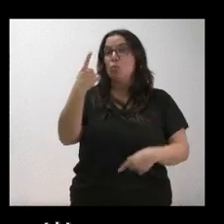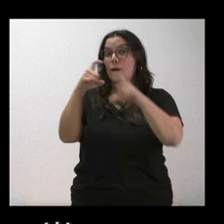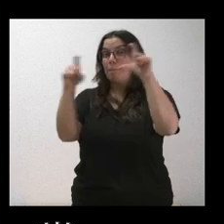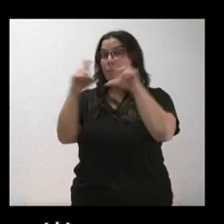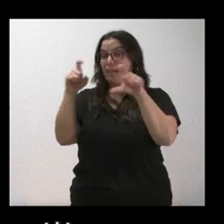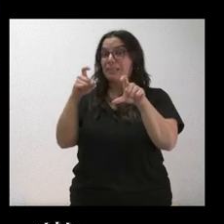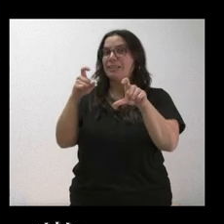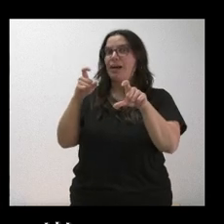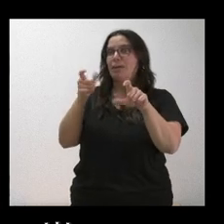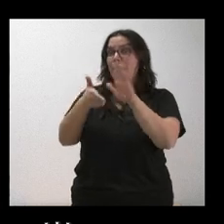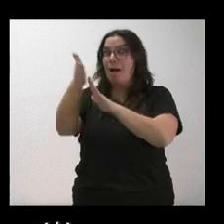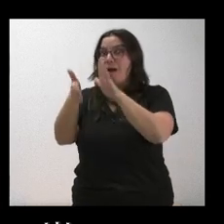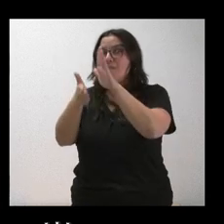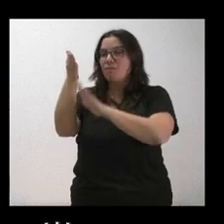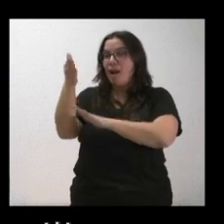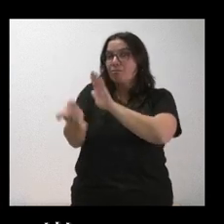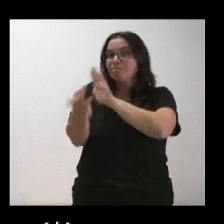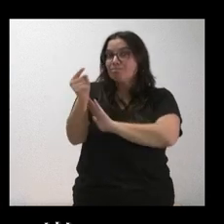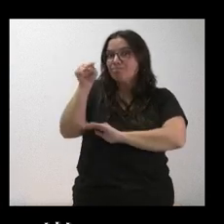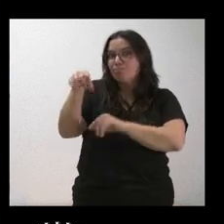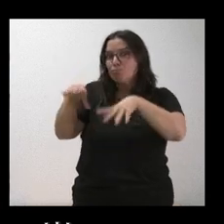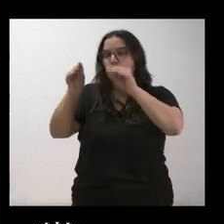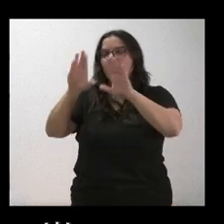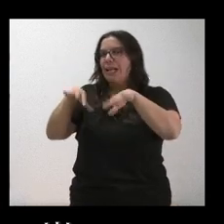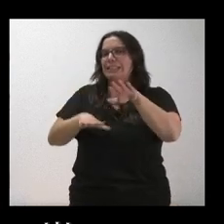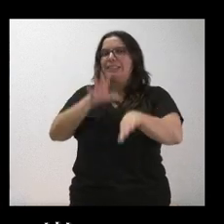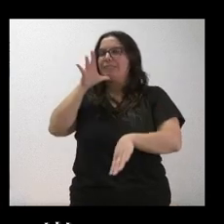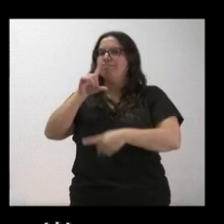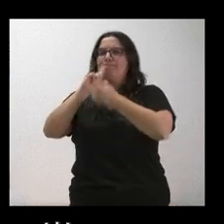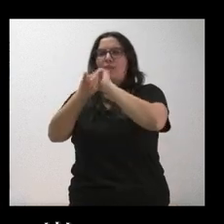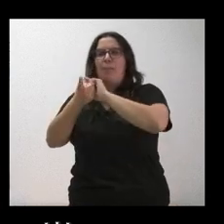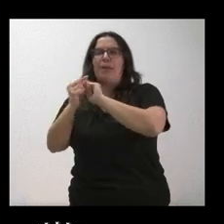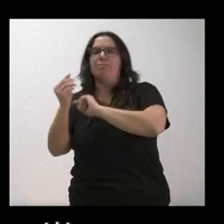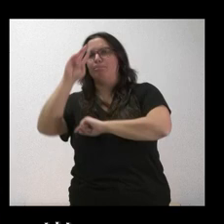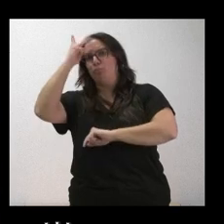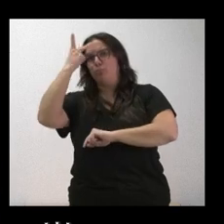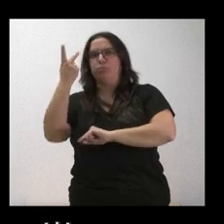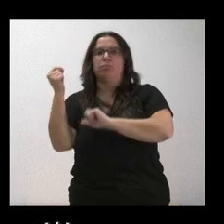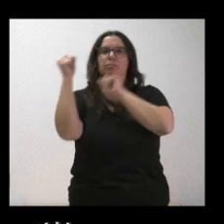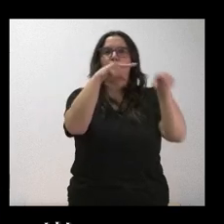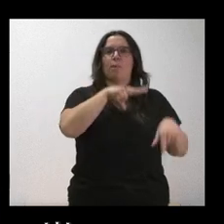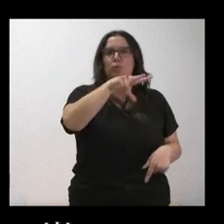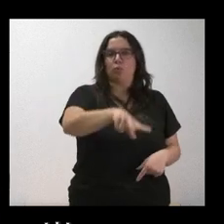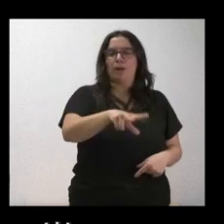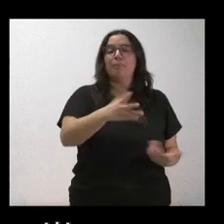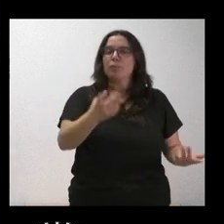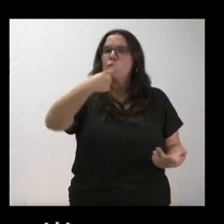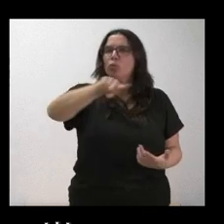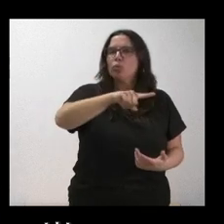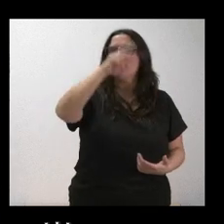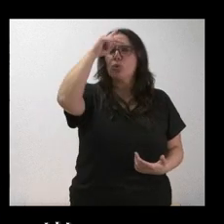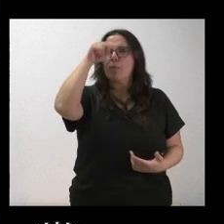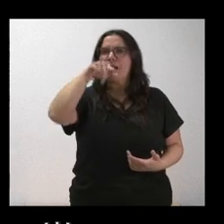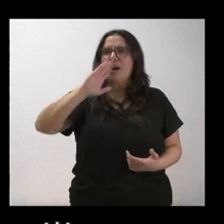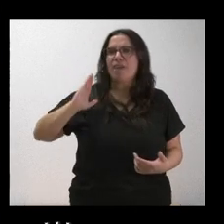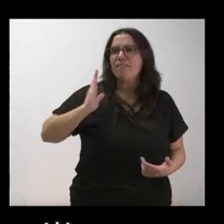que quería instalarse o que podía instalarse en Burgos pues se haya trasladado a Portugal no sé si les preocupa a ustedes eh este daño